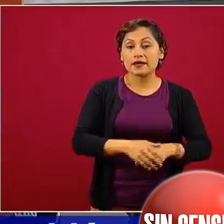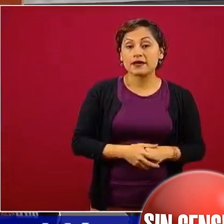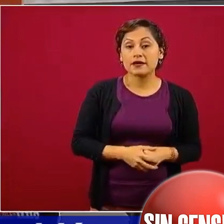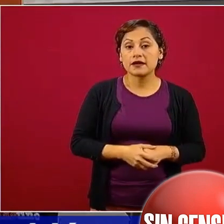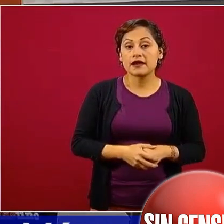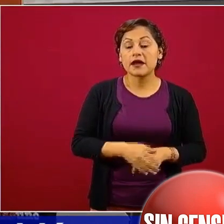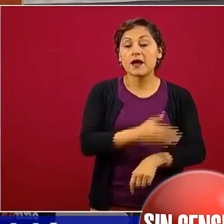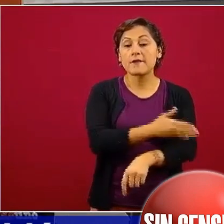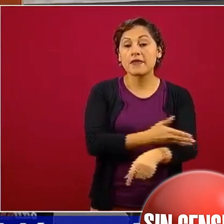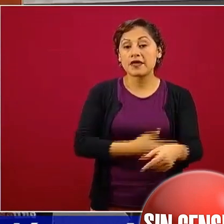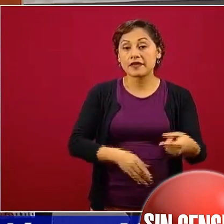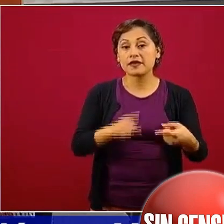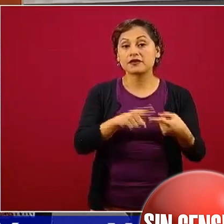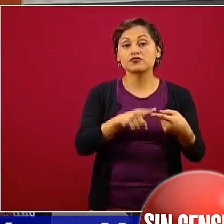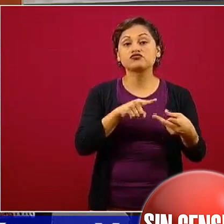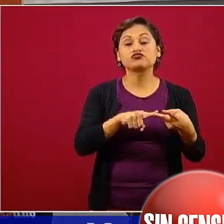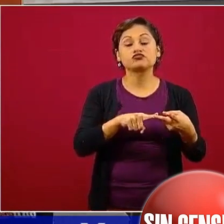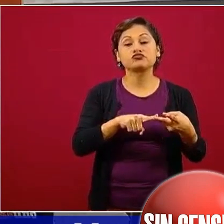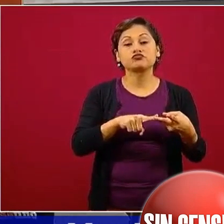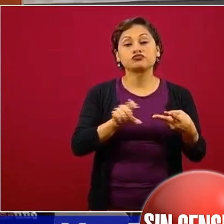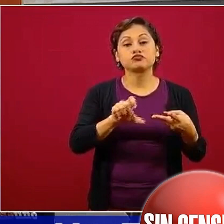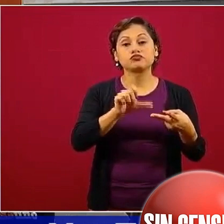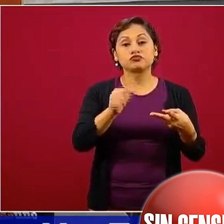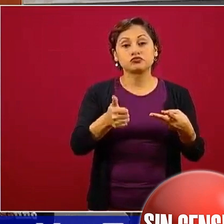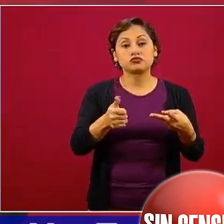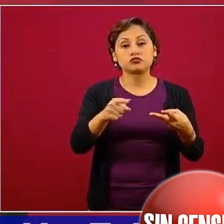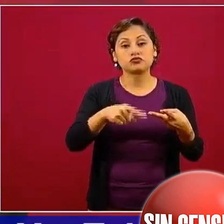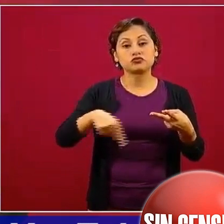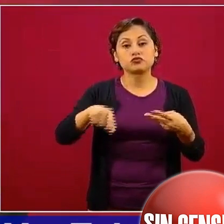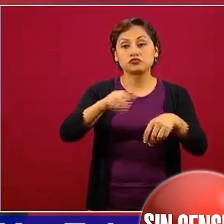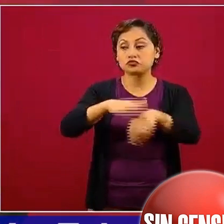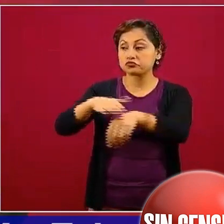integra un gabinete,